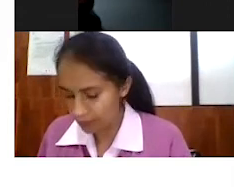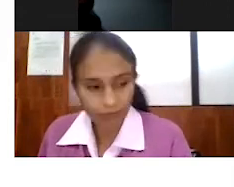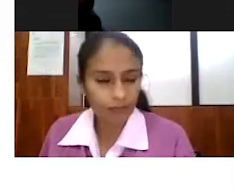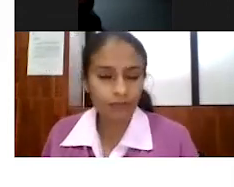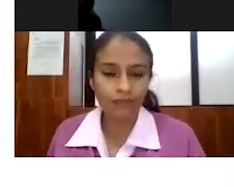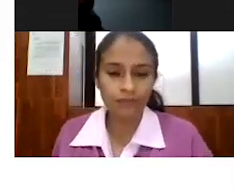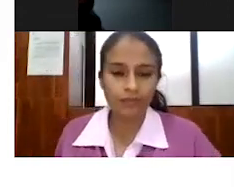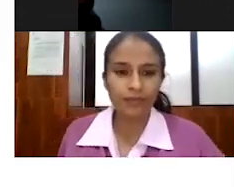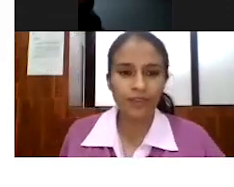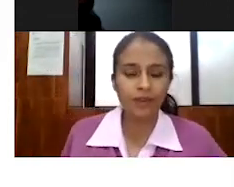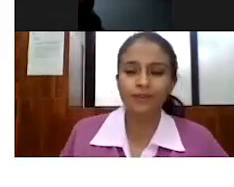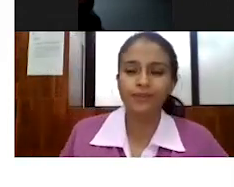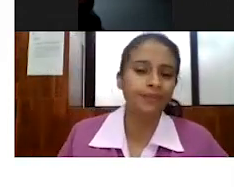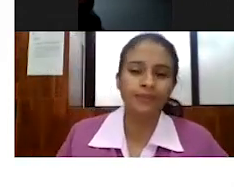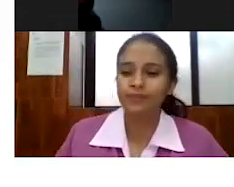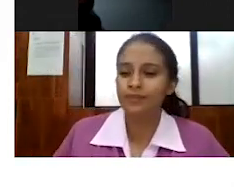aquí?